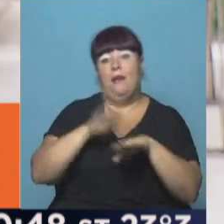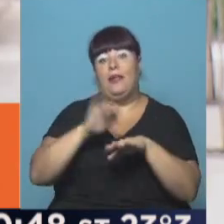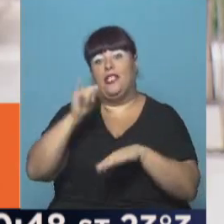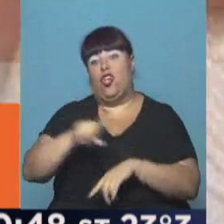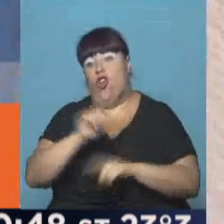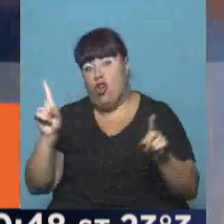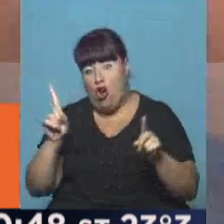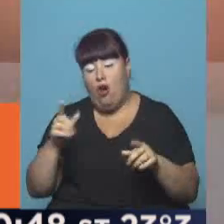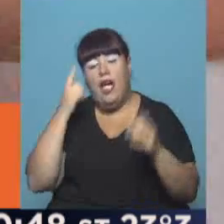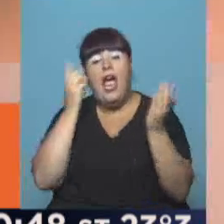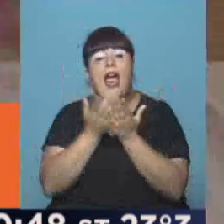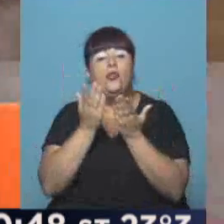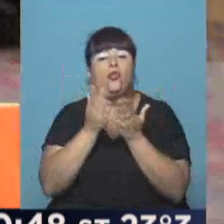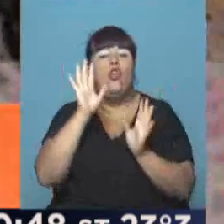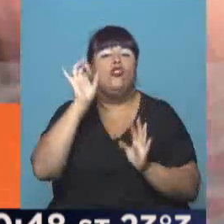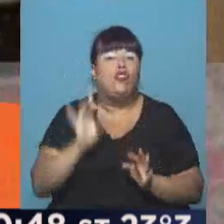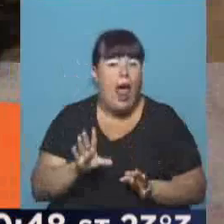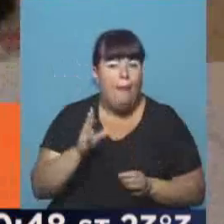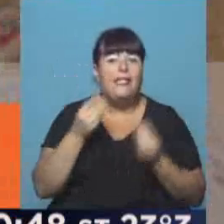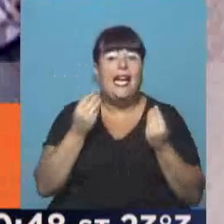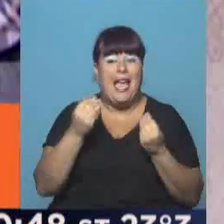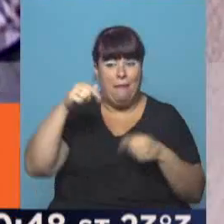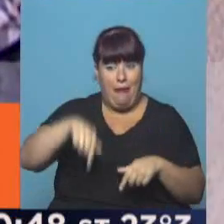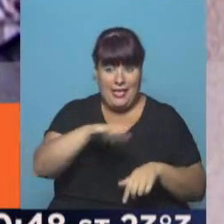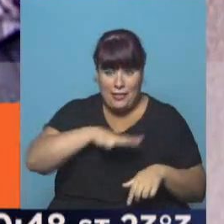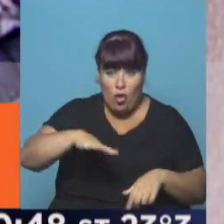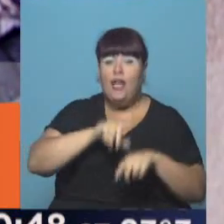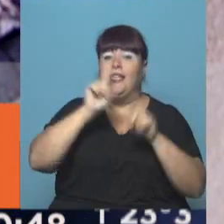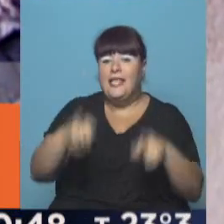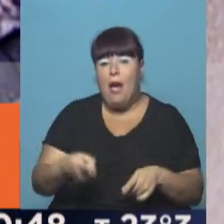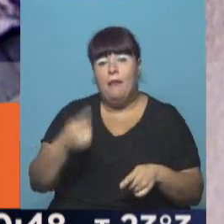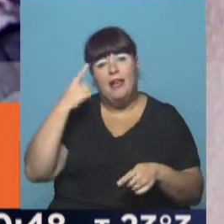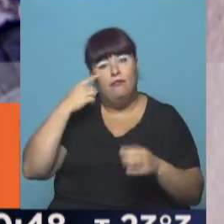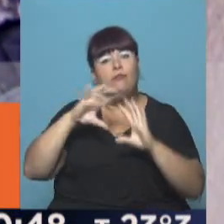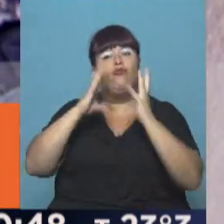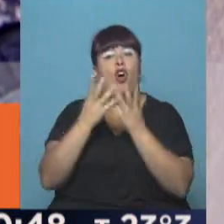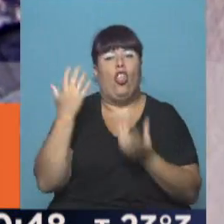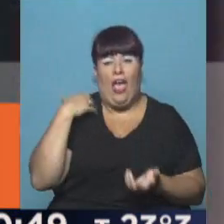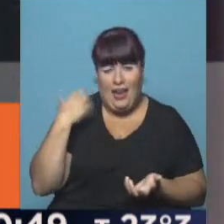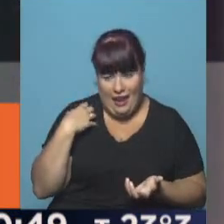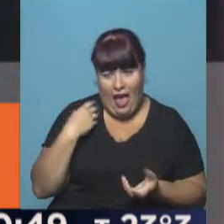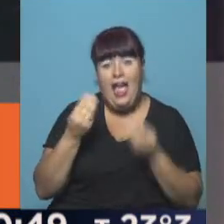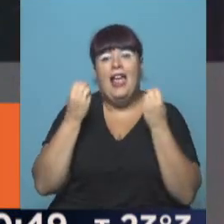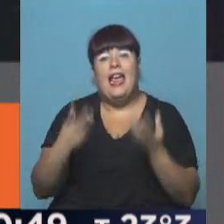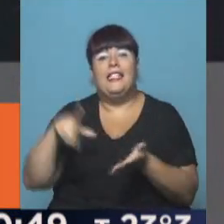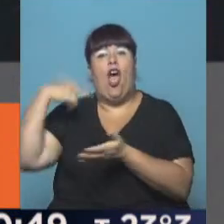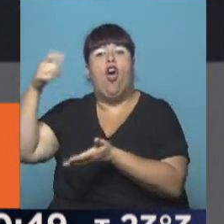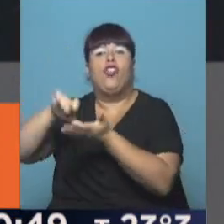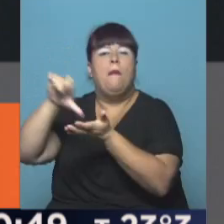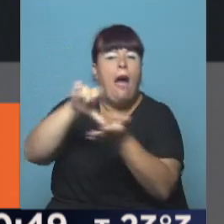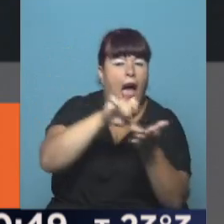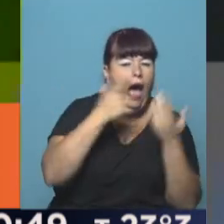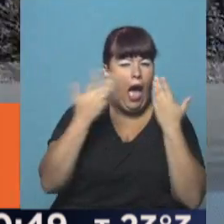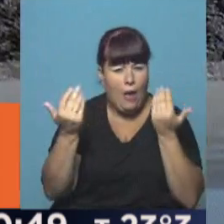imputabilidad, analizándolo no solamente de lo que sucede en nuestro ámbito, sino teniendo una mirada amplia, qué sucede en los demás países.